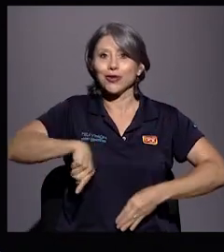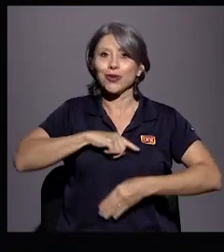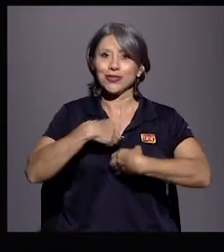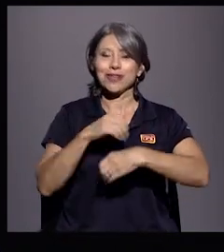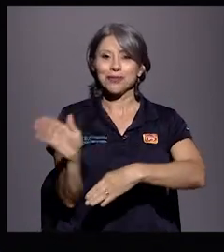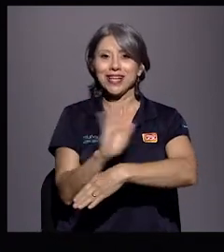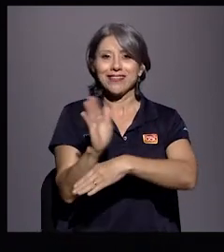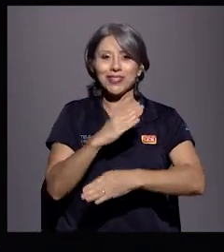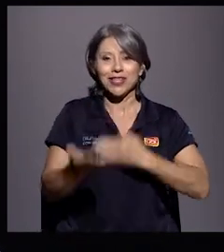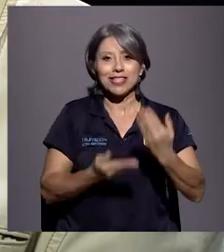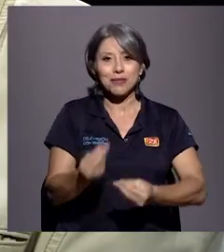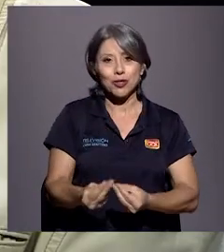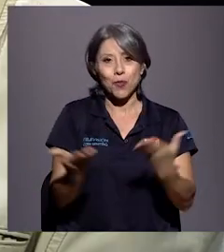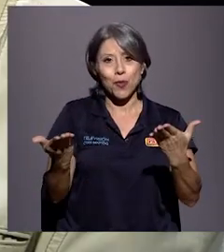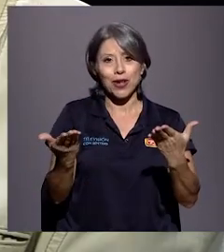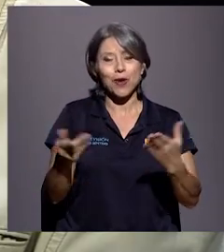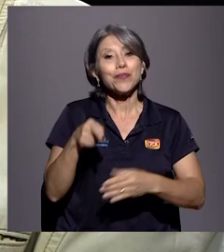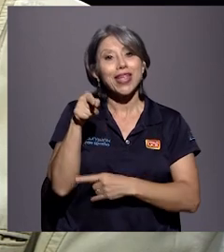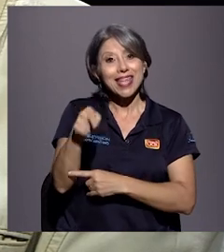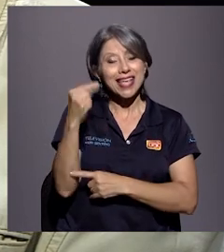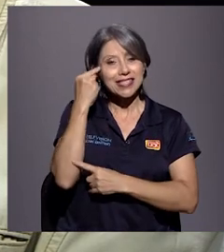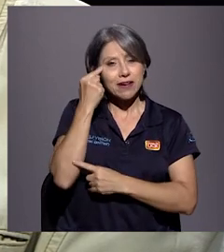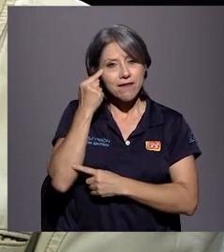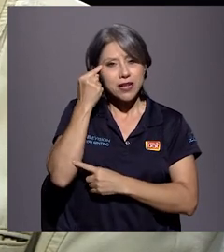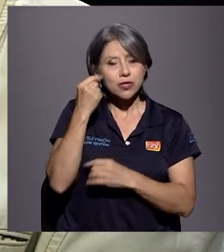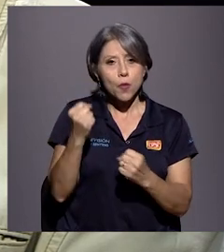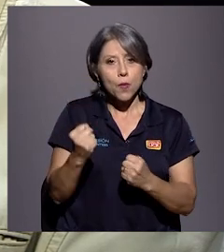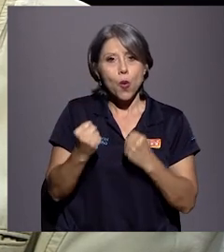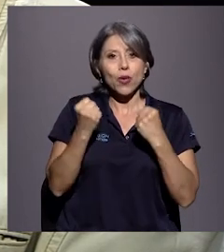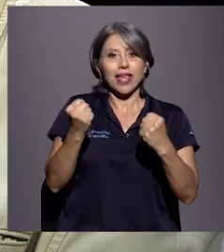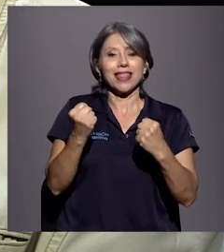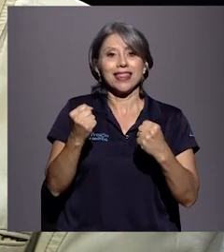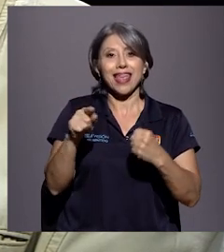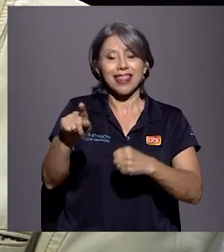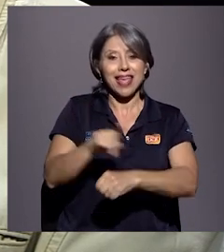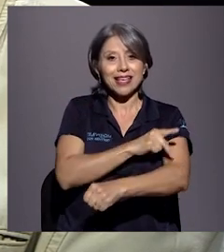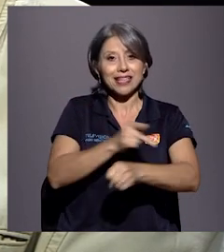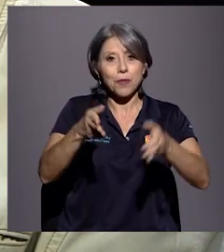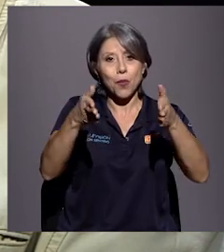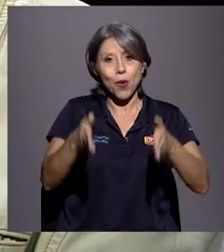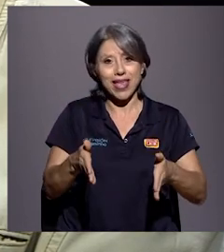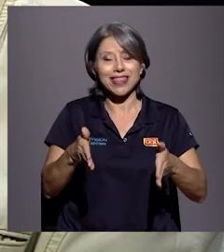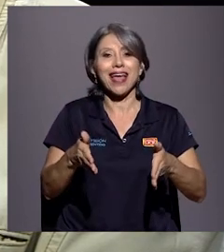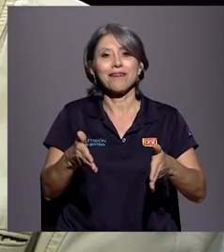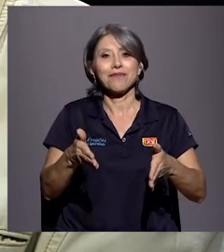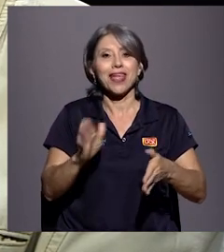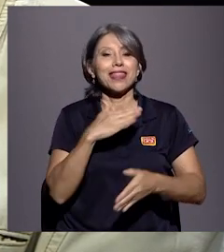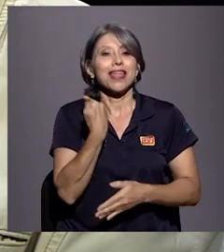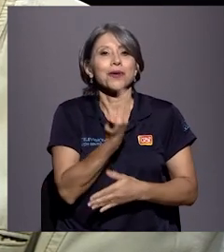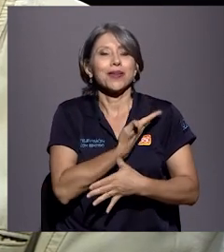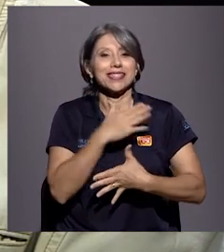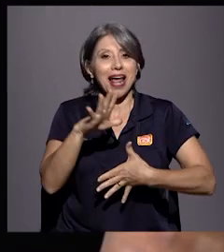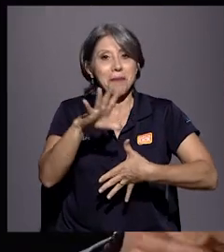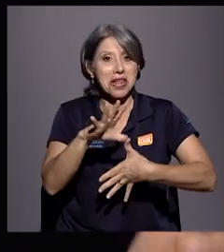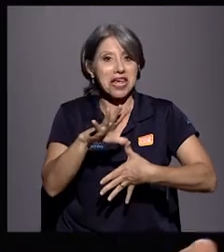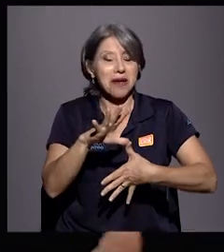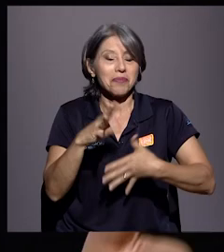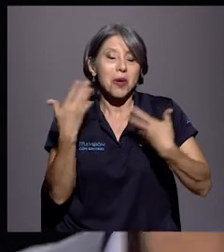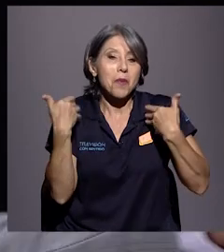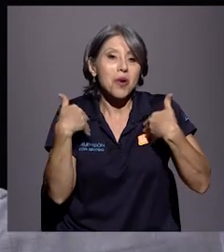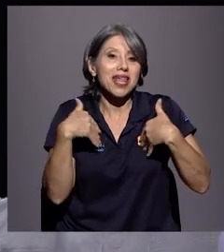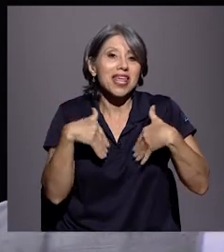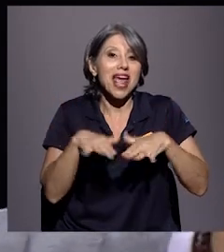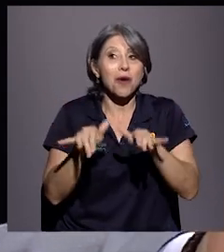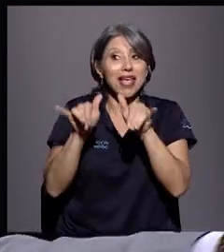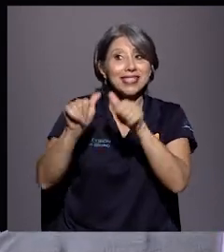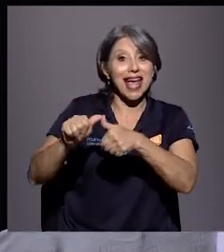de servicio público. Y esa reflexión potente de este poeta de nuestra América, porque aunque está